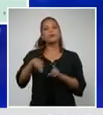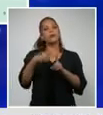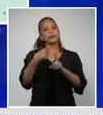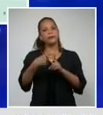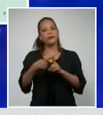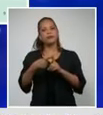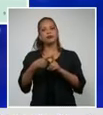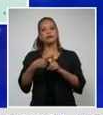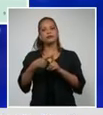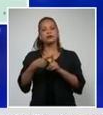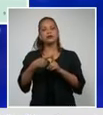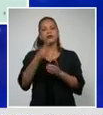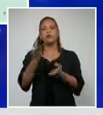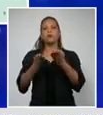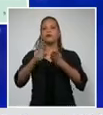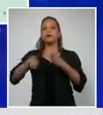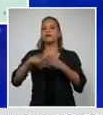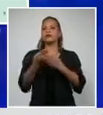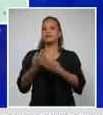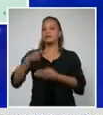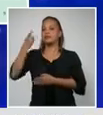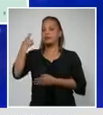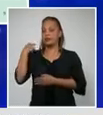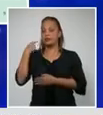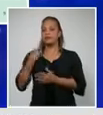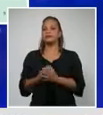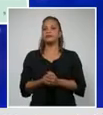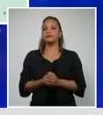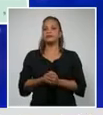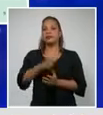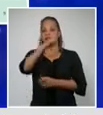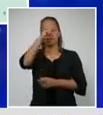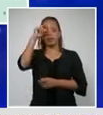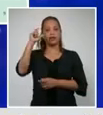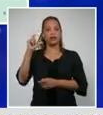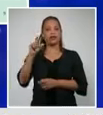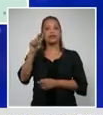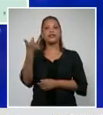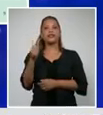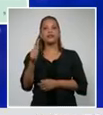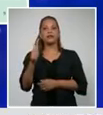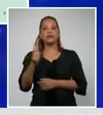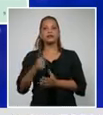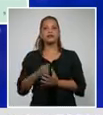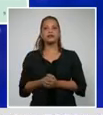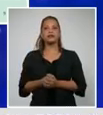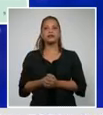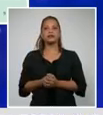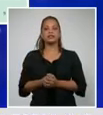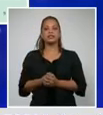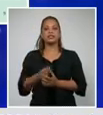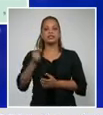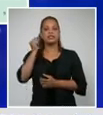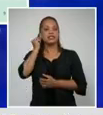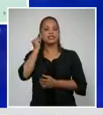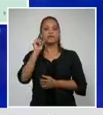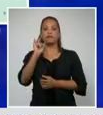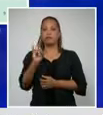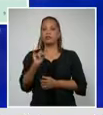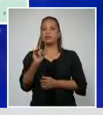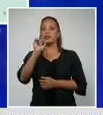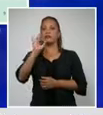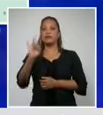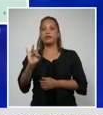que la jornada anterior, y de Santa Clara 10, de Cifuentes 7 y